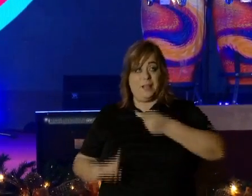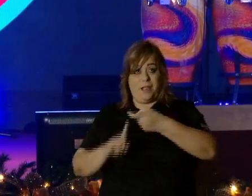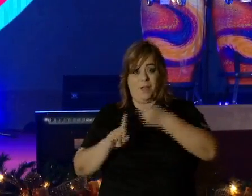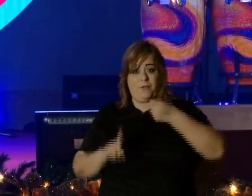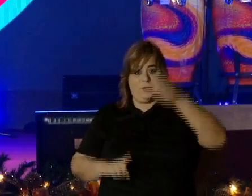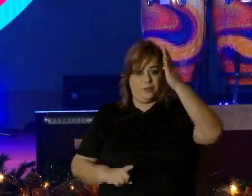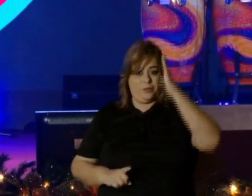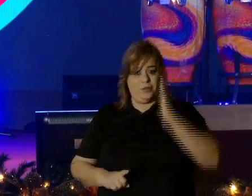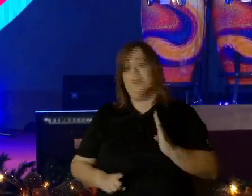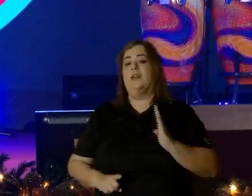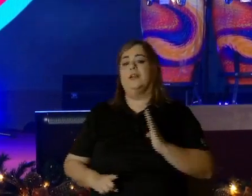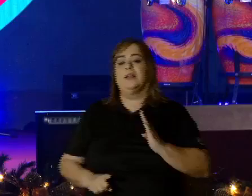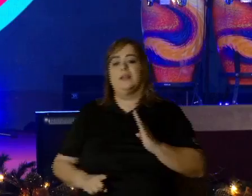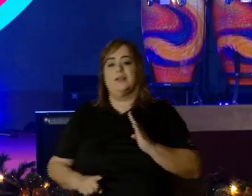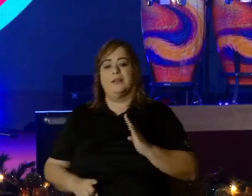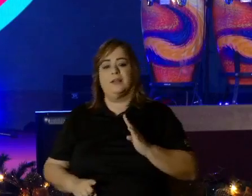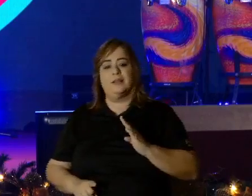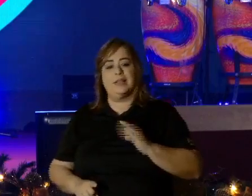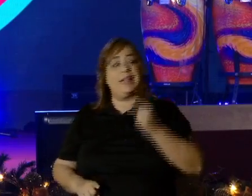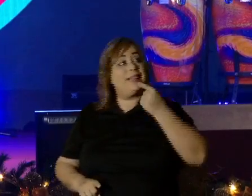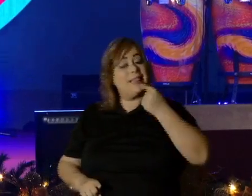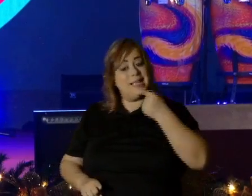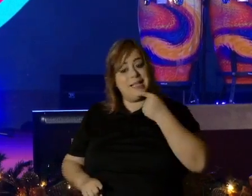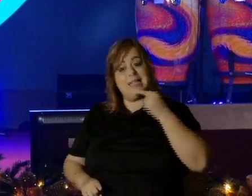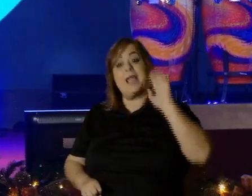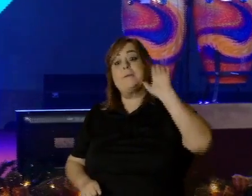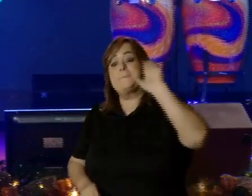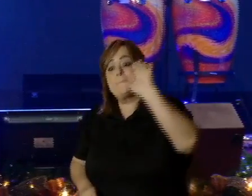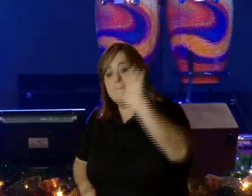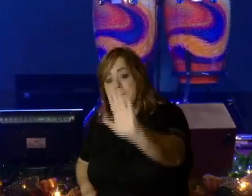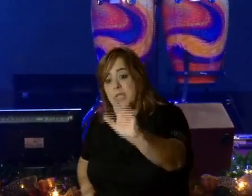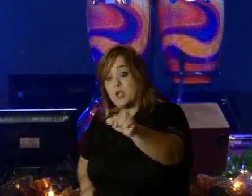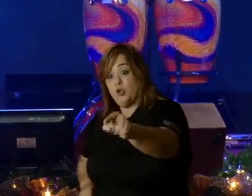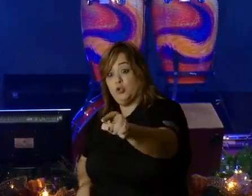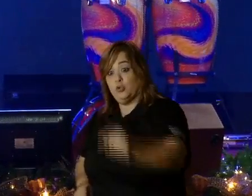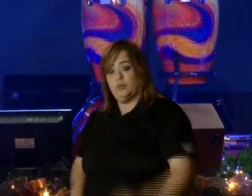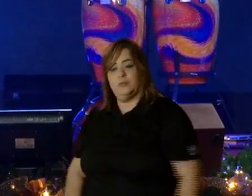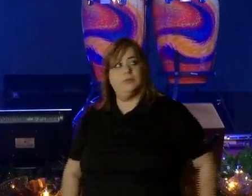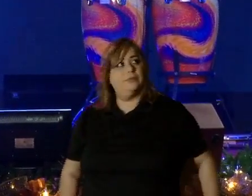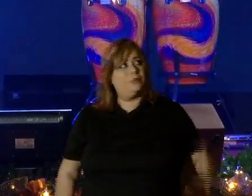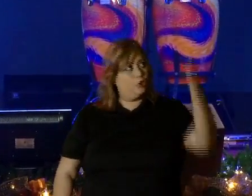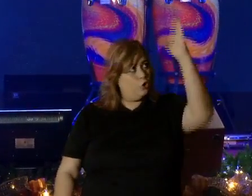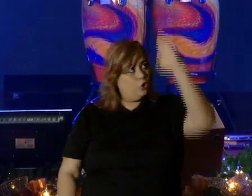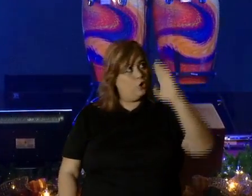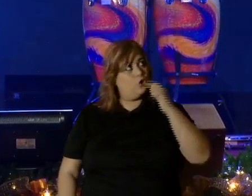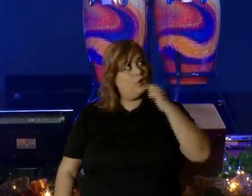Y Dios desde los cielos dice, mío eres tú.